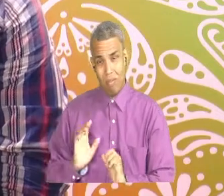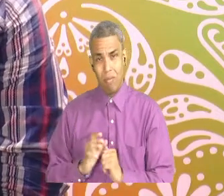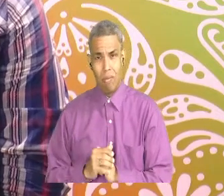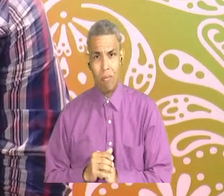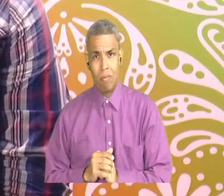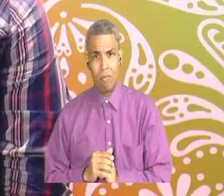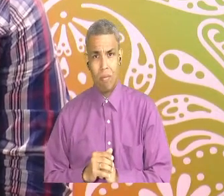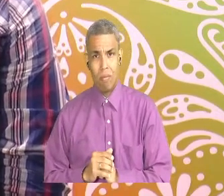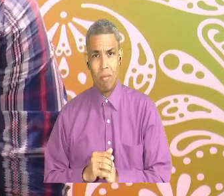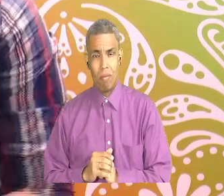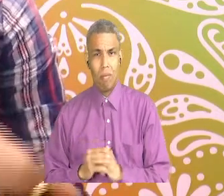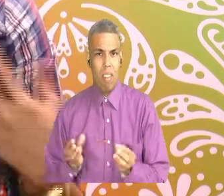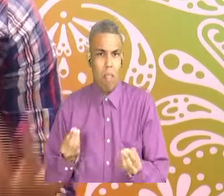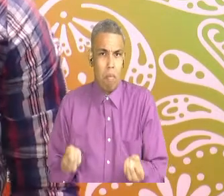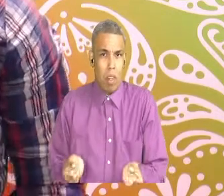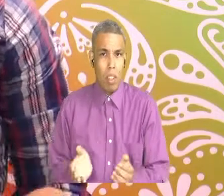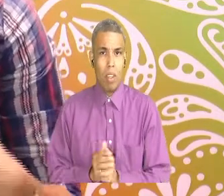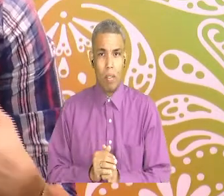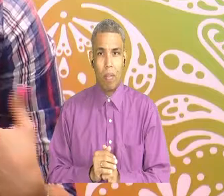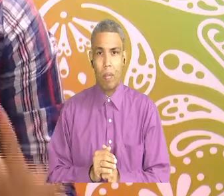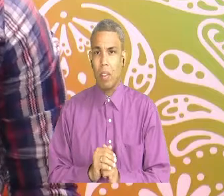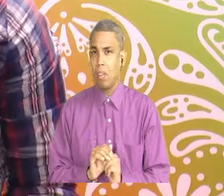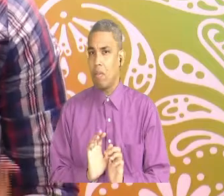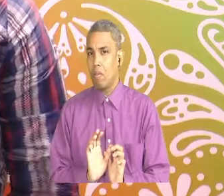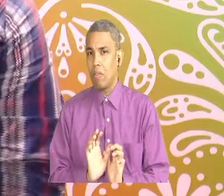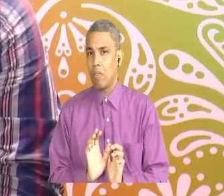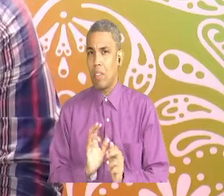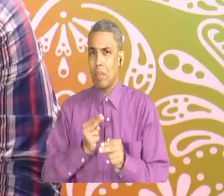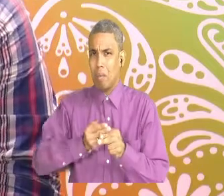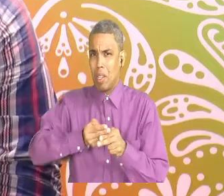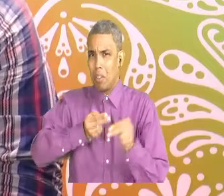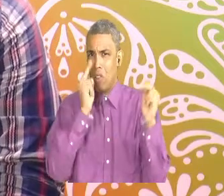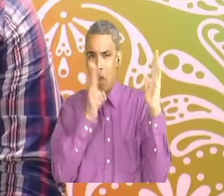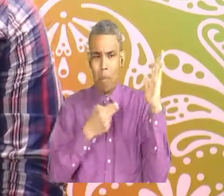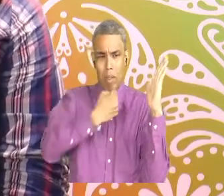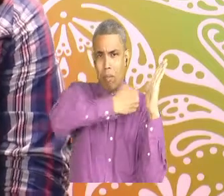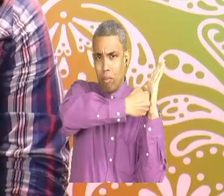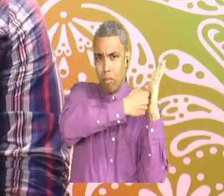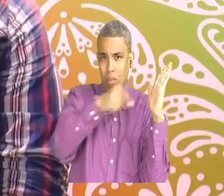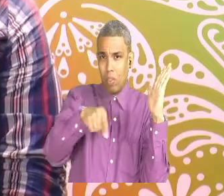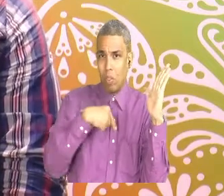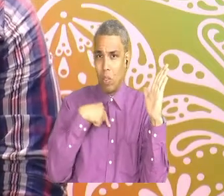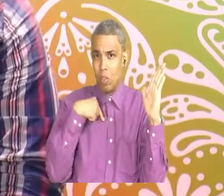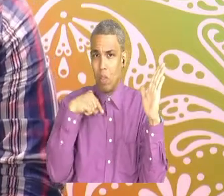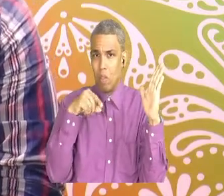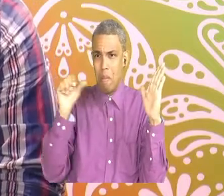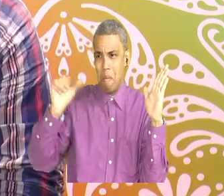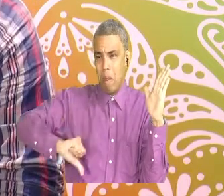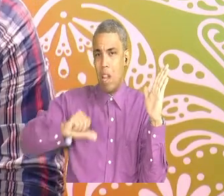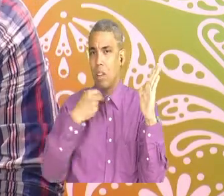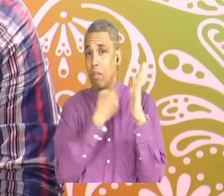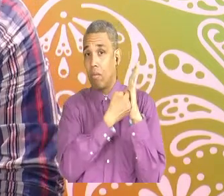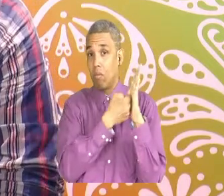Y para que pues también le quiten a usted, actualicen y eliminen ese reporte negativo que tiene usted en las centrales de riesgos.